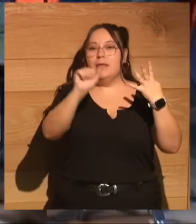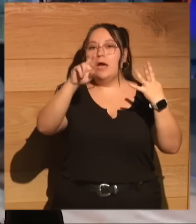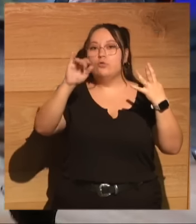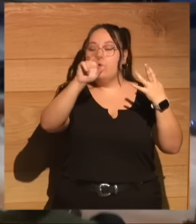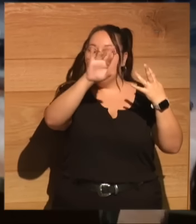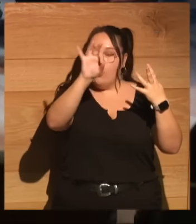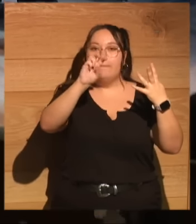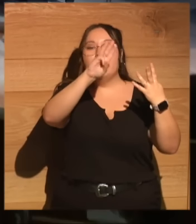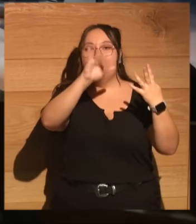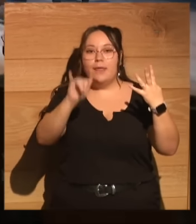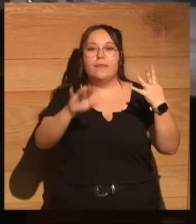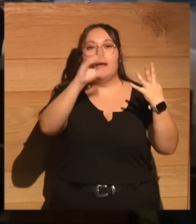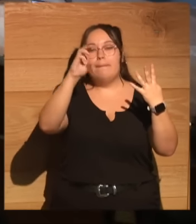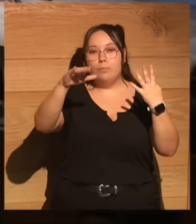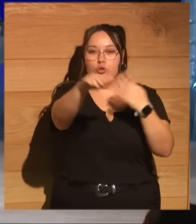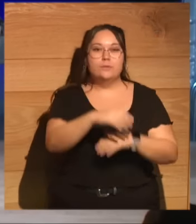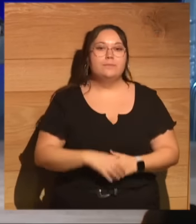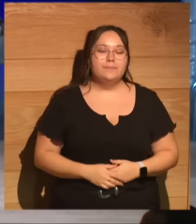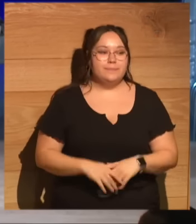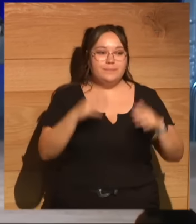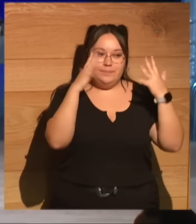este, Arturo González Campos!